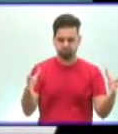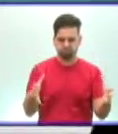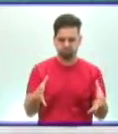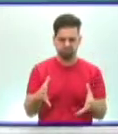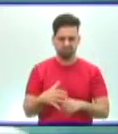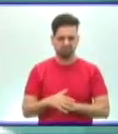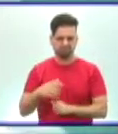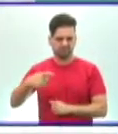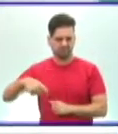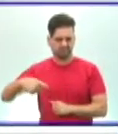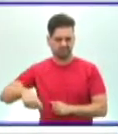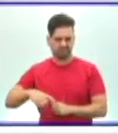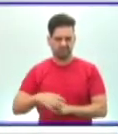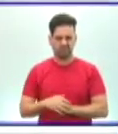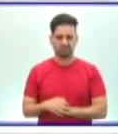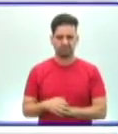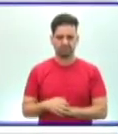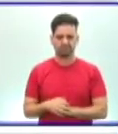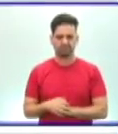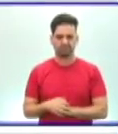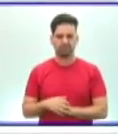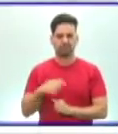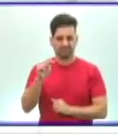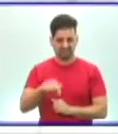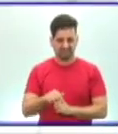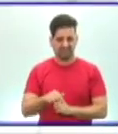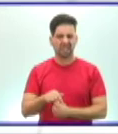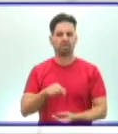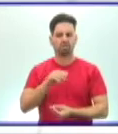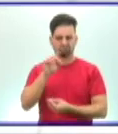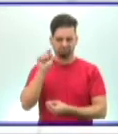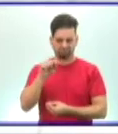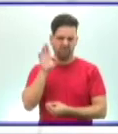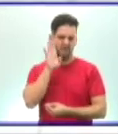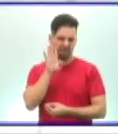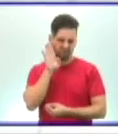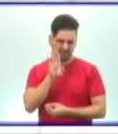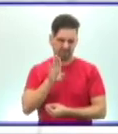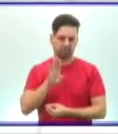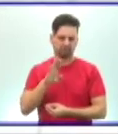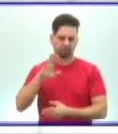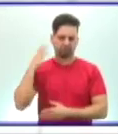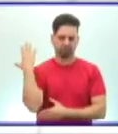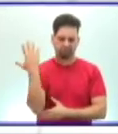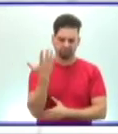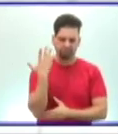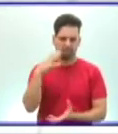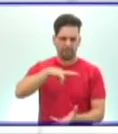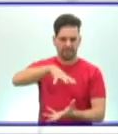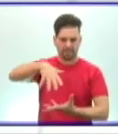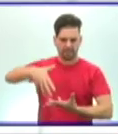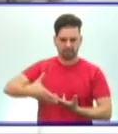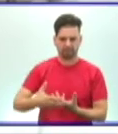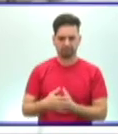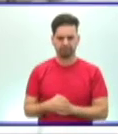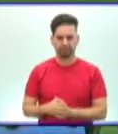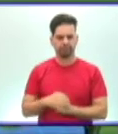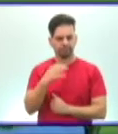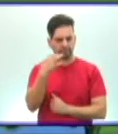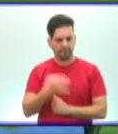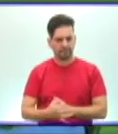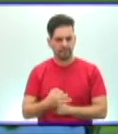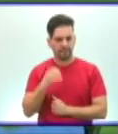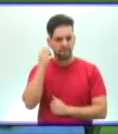salvajes y sistemáticos son los que han ido provocando cambios en el planeta. Es cierto que con más de 50 años de trabajo y